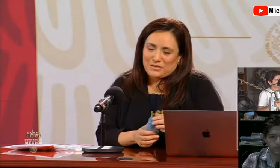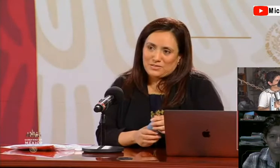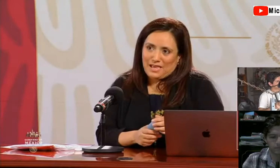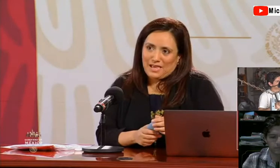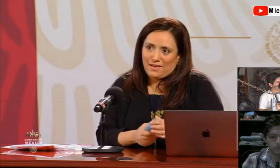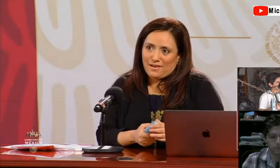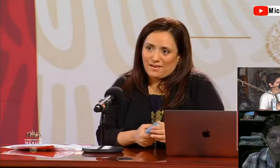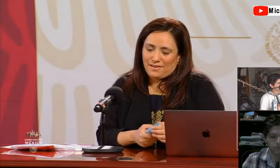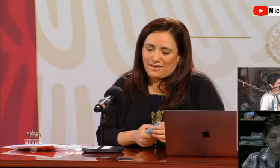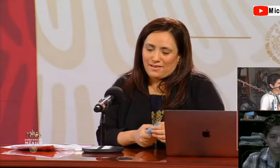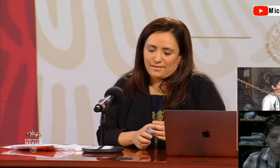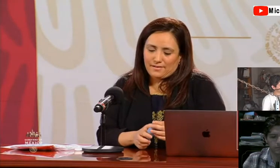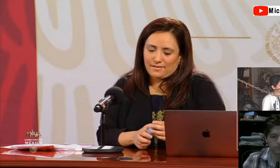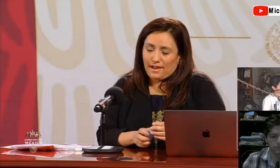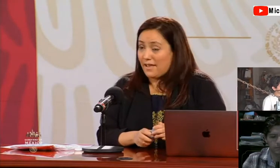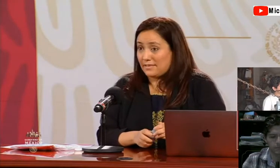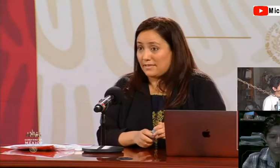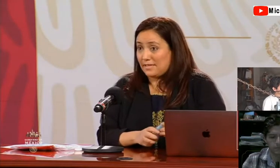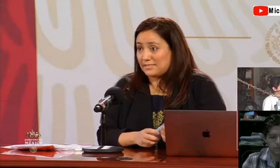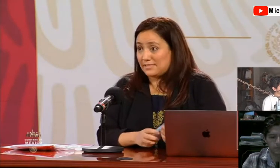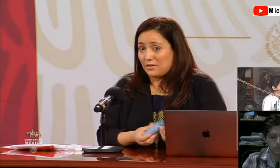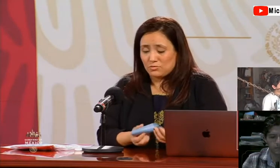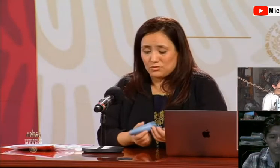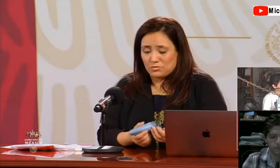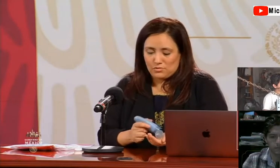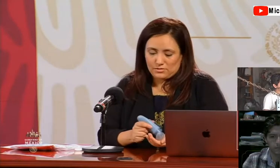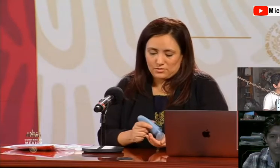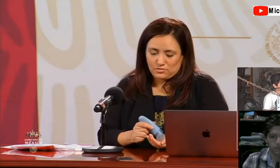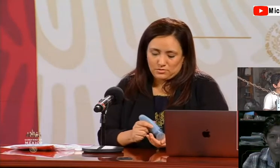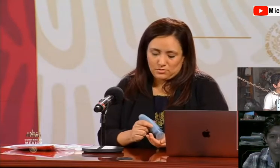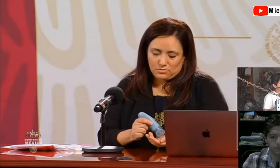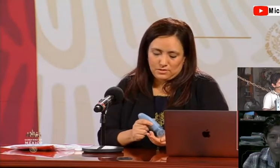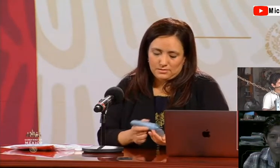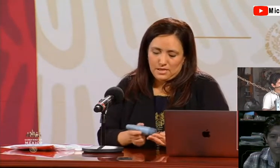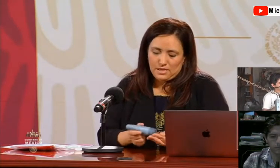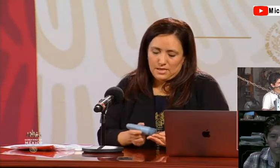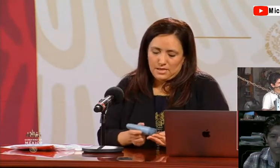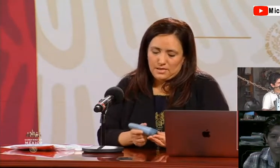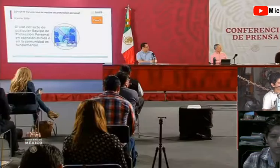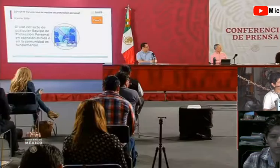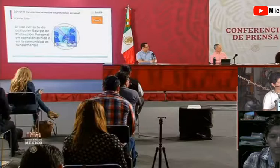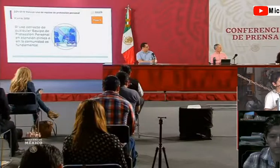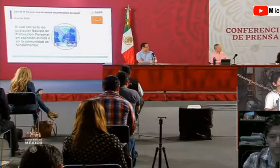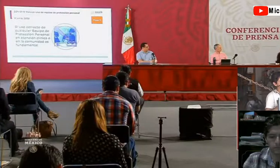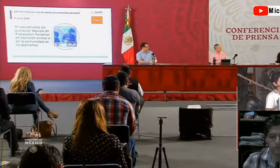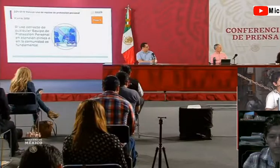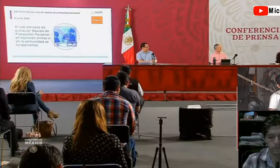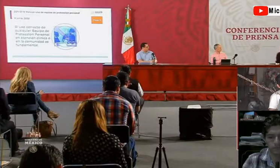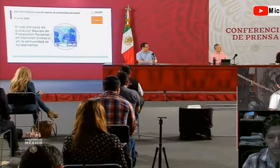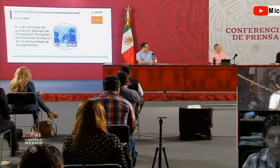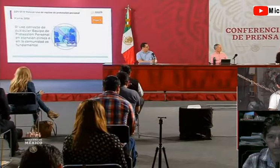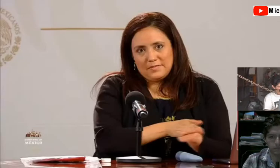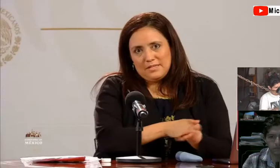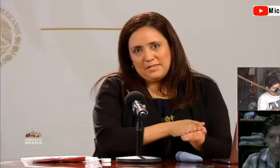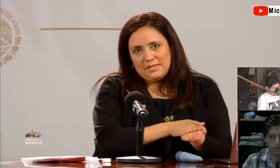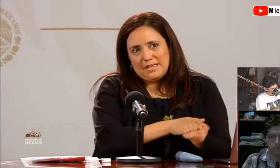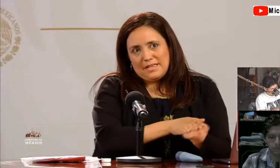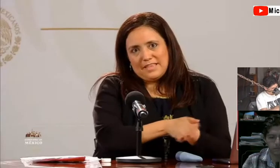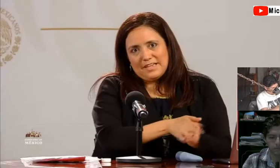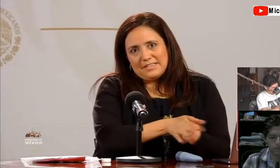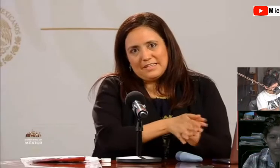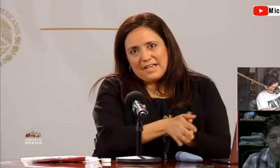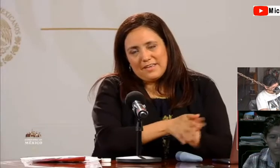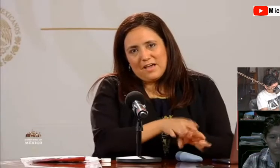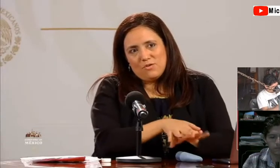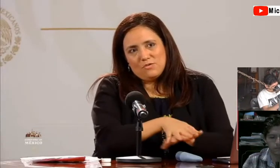manos a la cara y tener esta autoinoculación. Entonces, higiene de manos, la